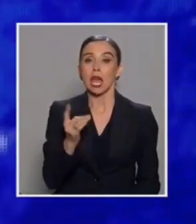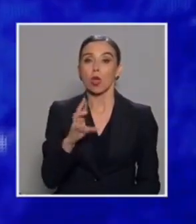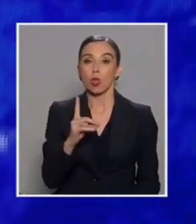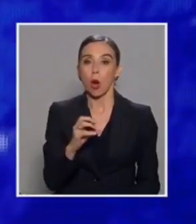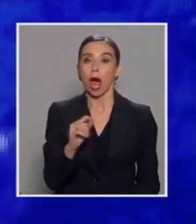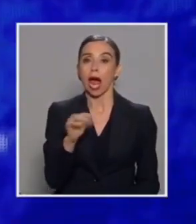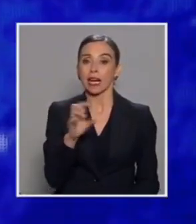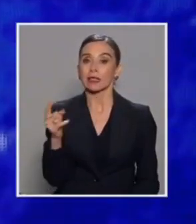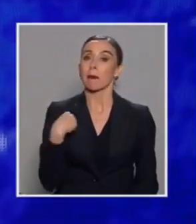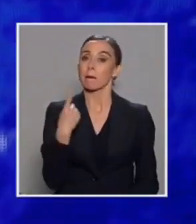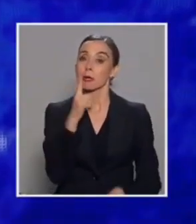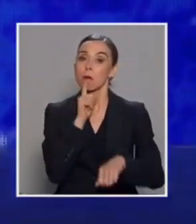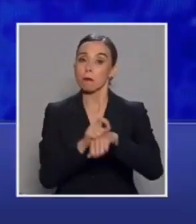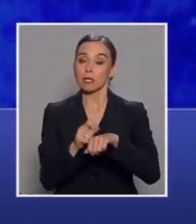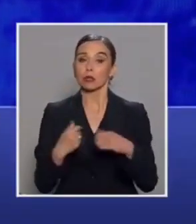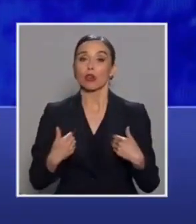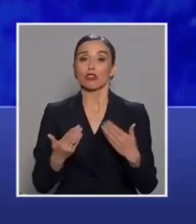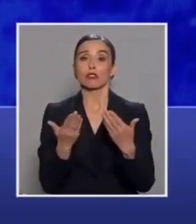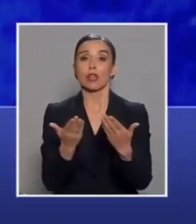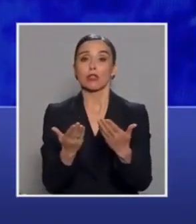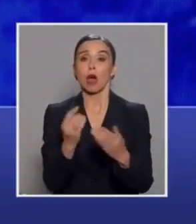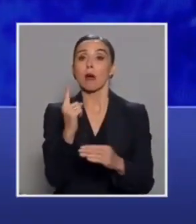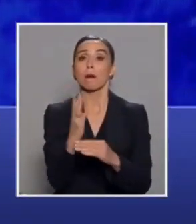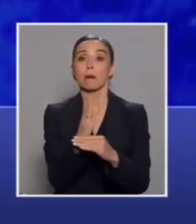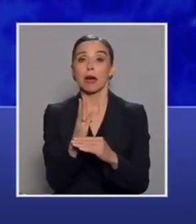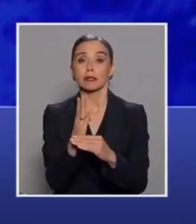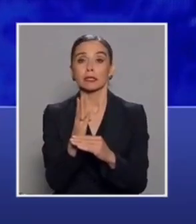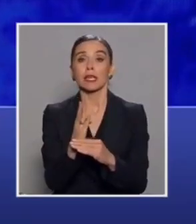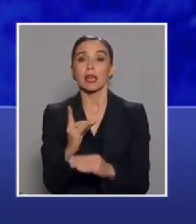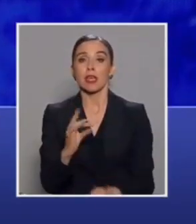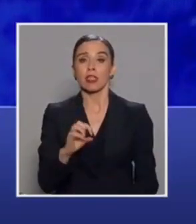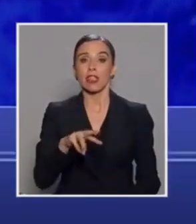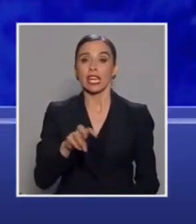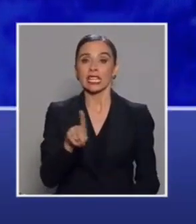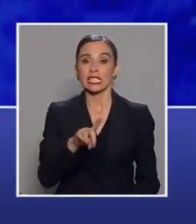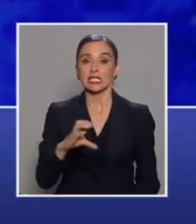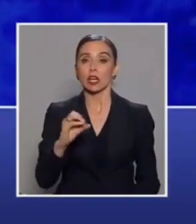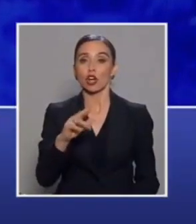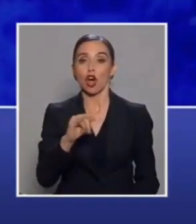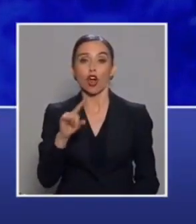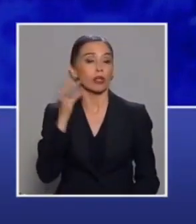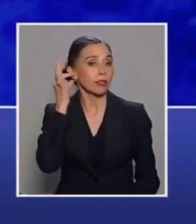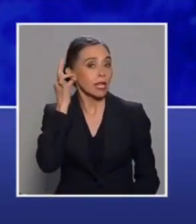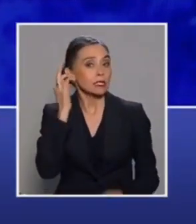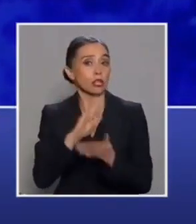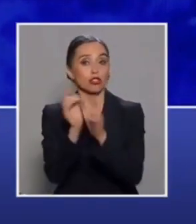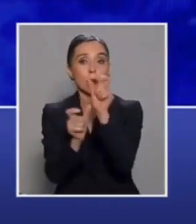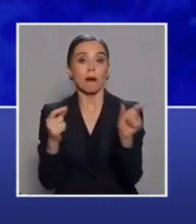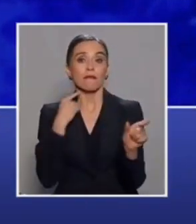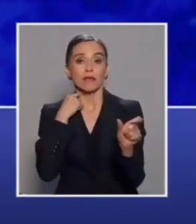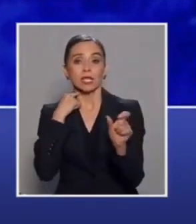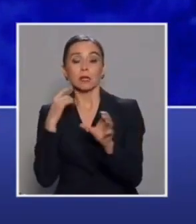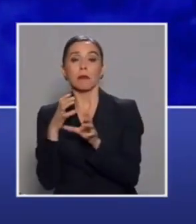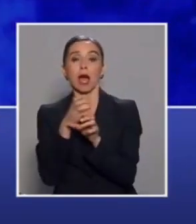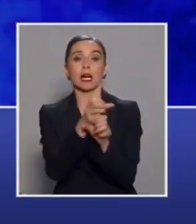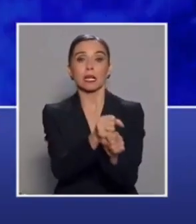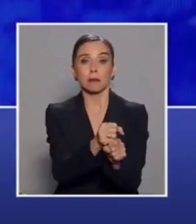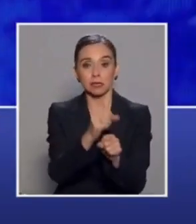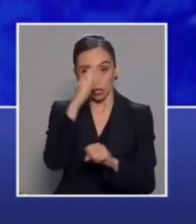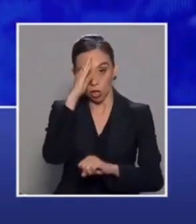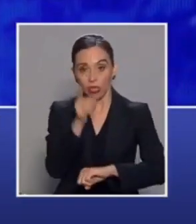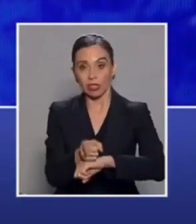mi minuto se lo voy a dedicar fundamentalmente a Denise Cortés y a todas las víctimas de la represión y la